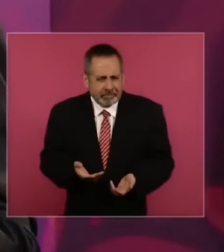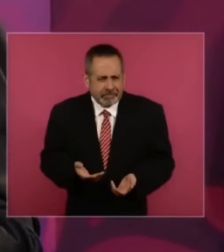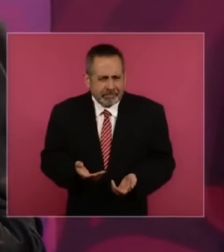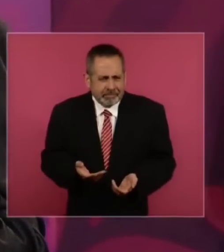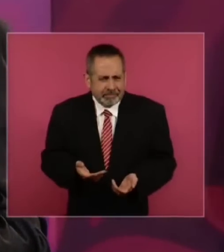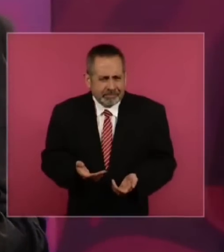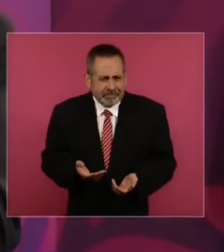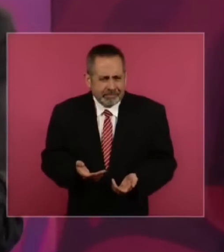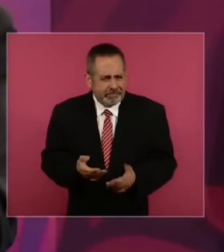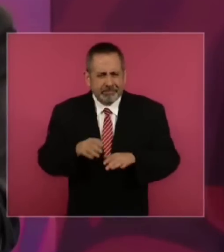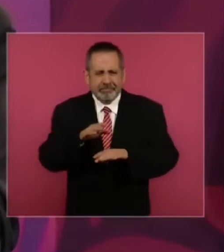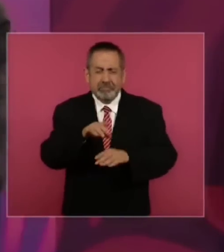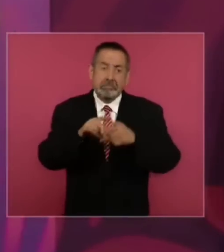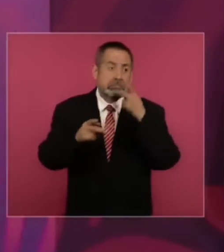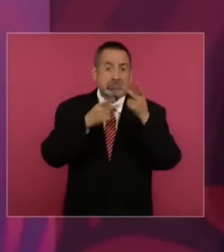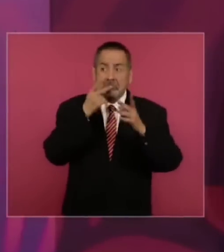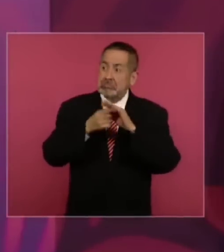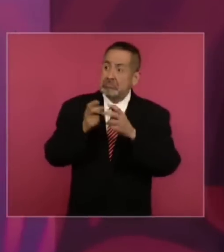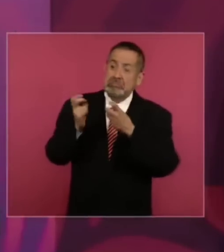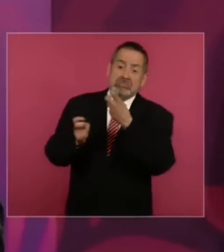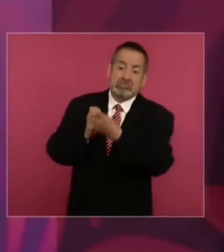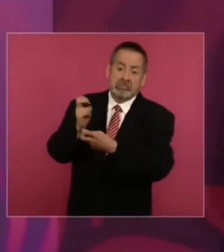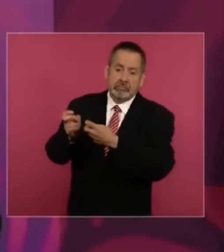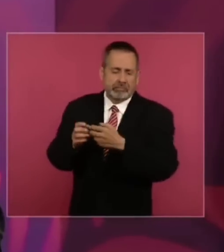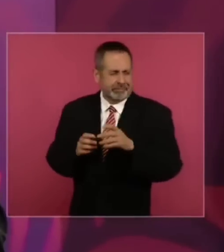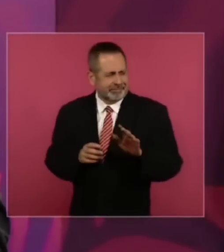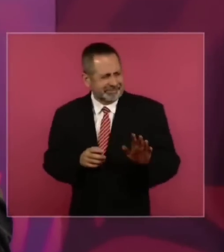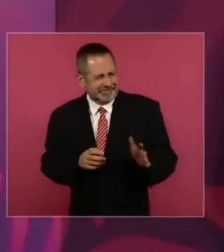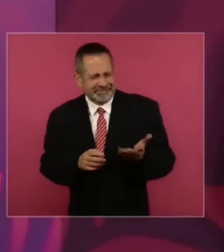todavía eh Ni siquiera